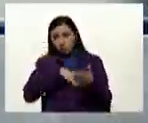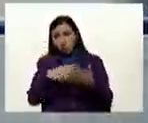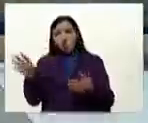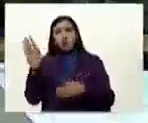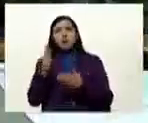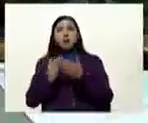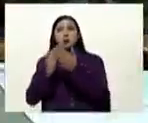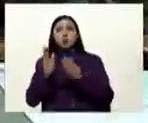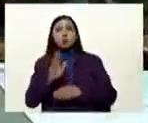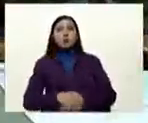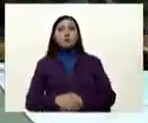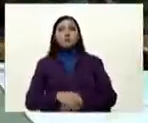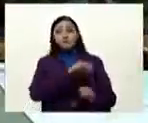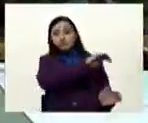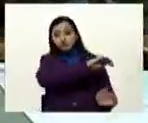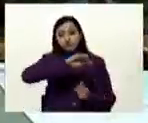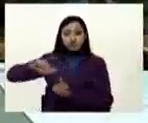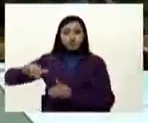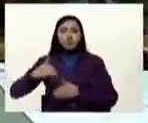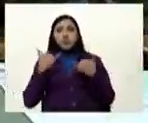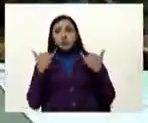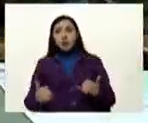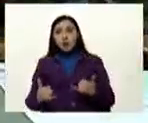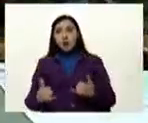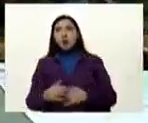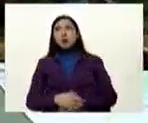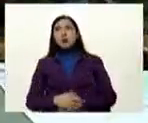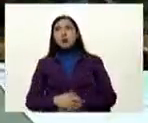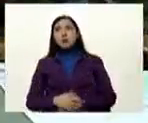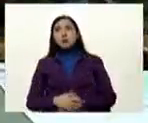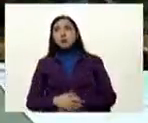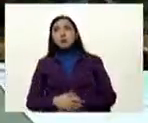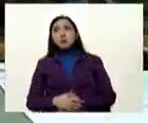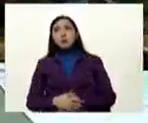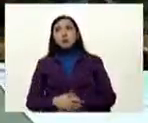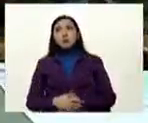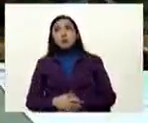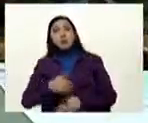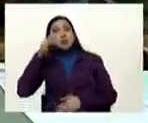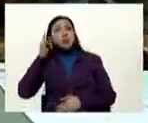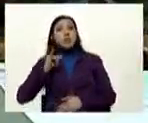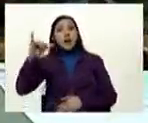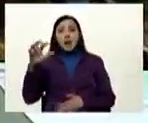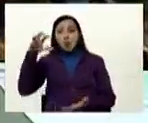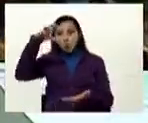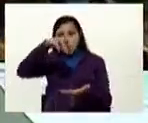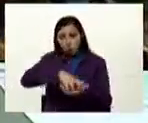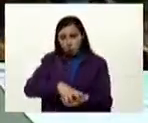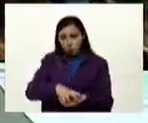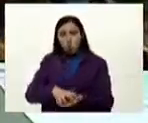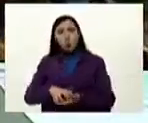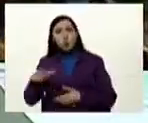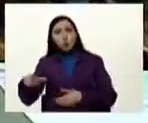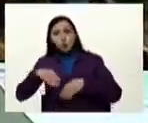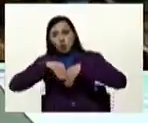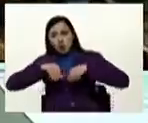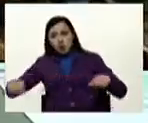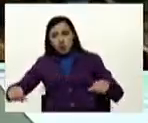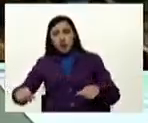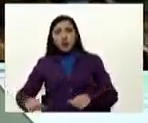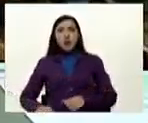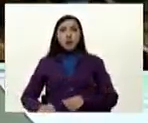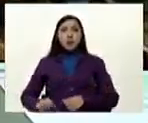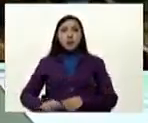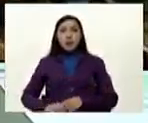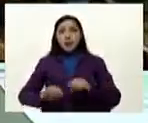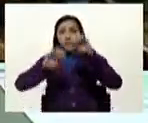se expresa allá en San Felipe, capital del Yaracuy, la tierra de María Leonza,